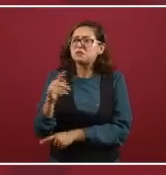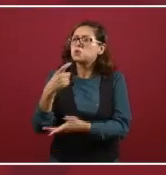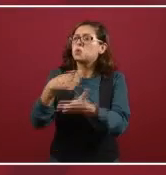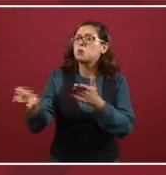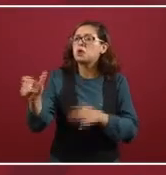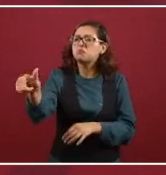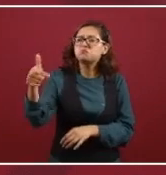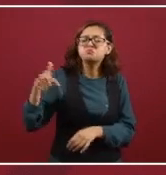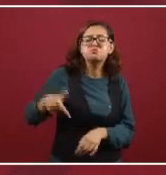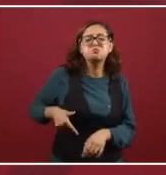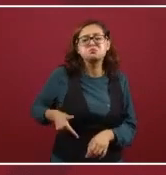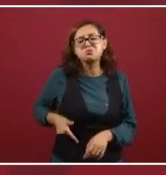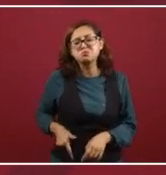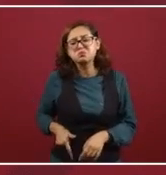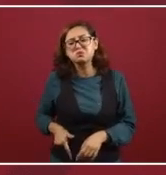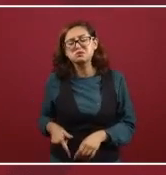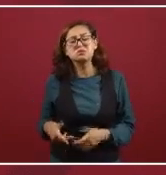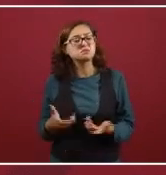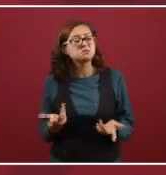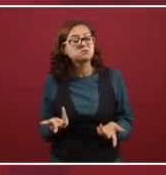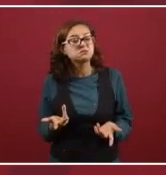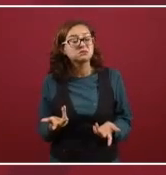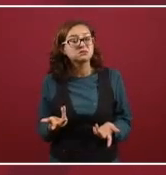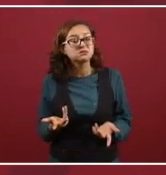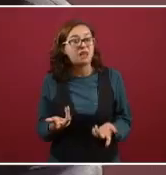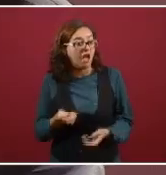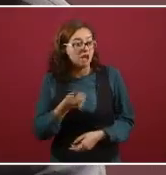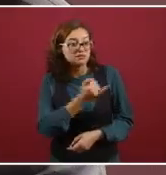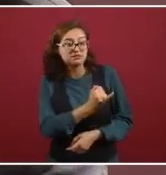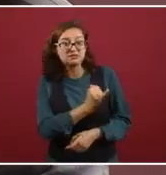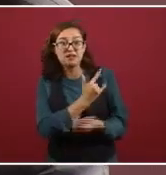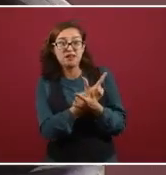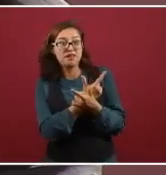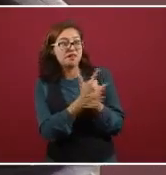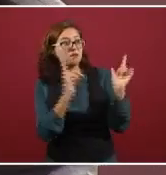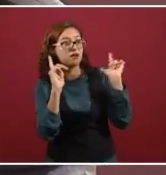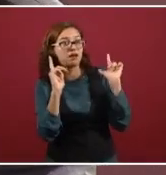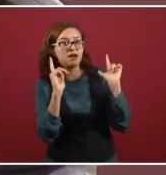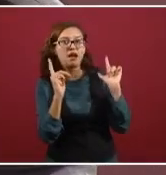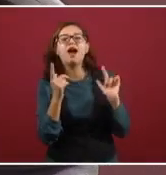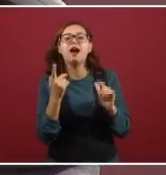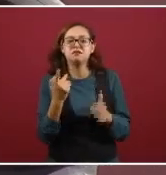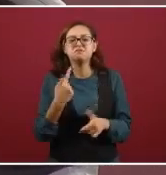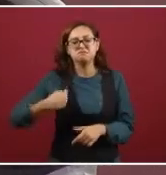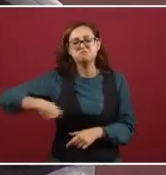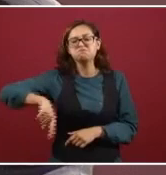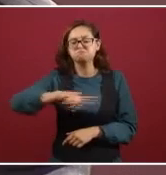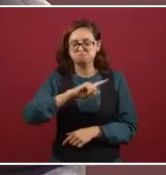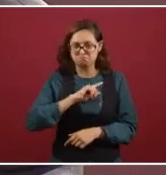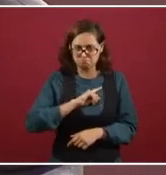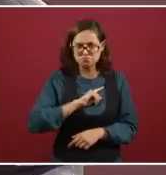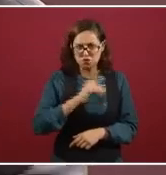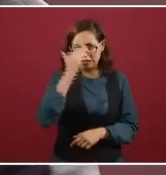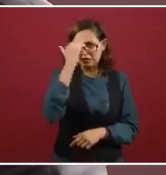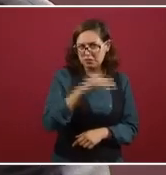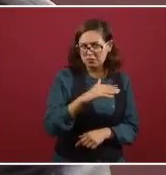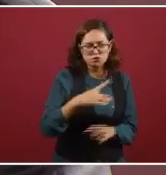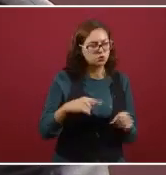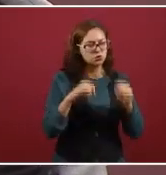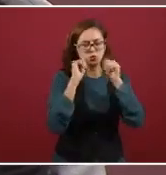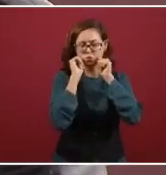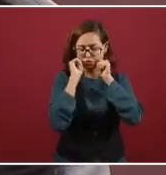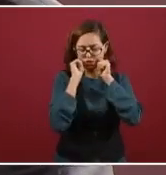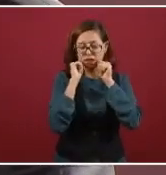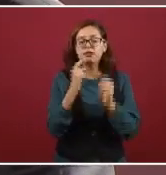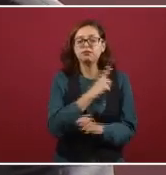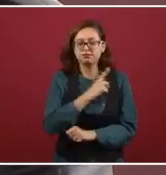Pero no obstante que conocemos esa circunstancia, es nuestra obligación iniciar el proceso legal correspondiente. Y va a